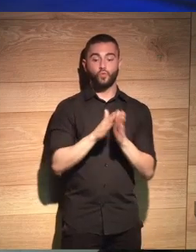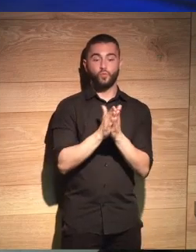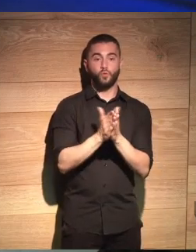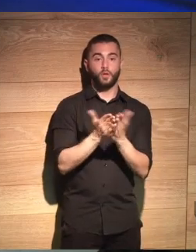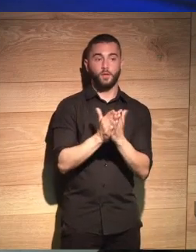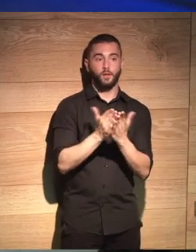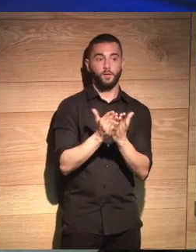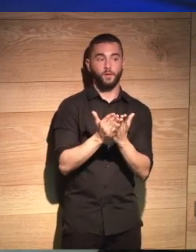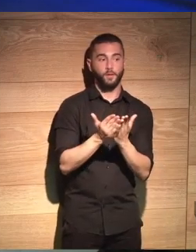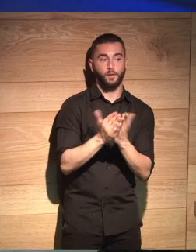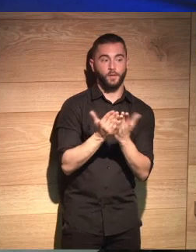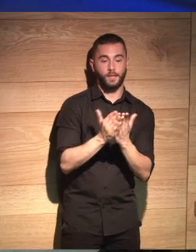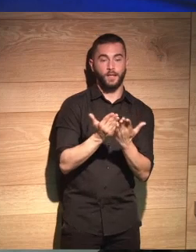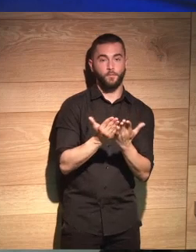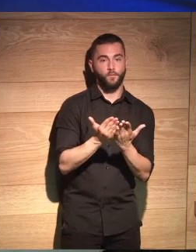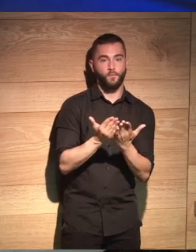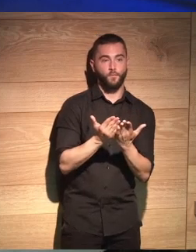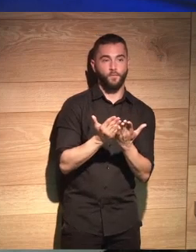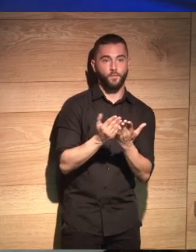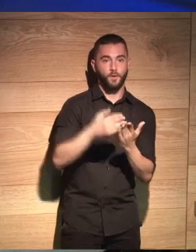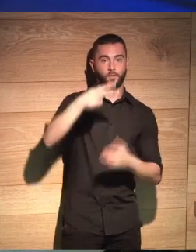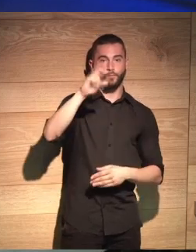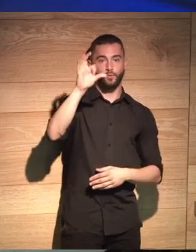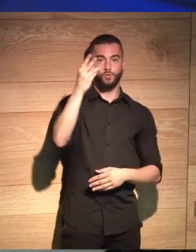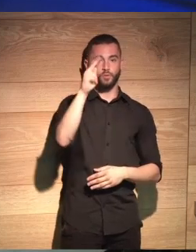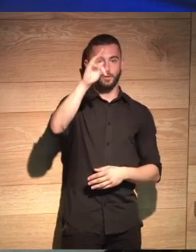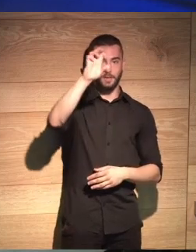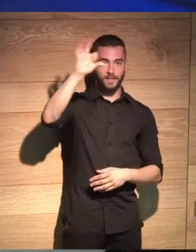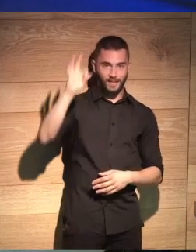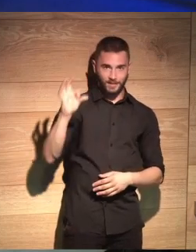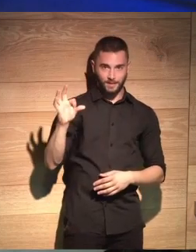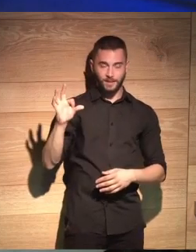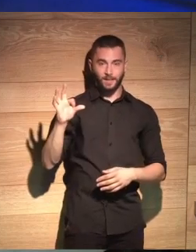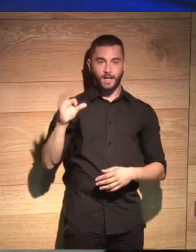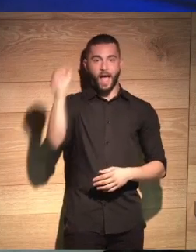los cuadernos ínfimos de la editorial Tusquets, allá por finales de los años 60.